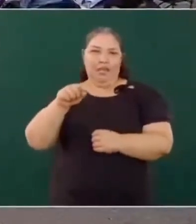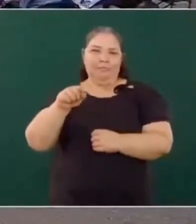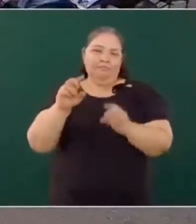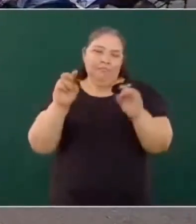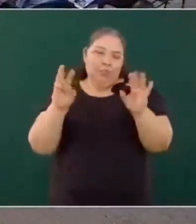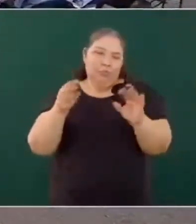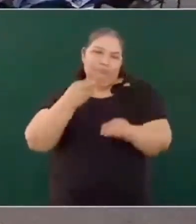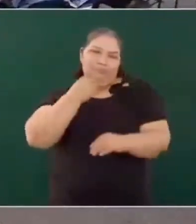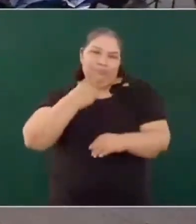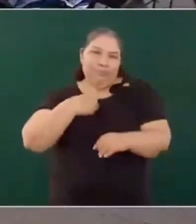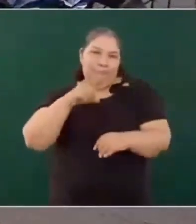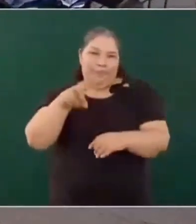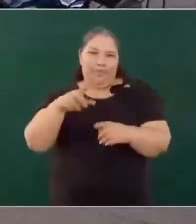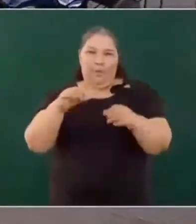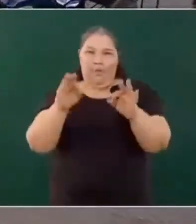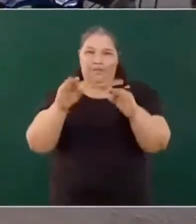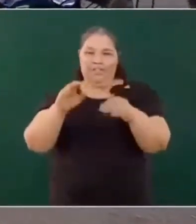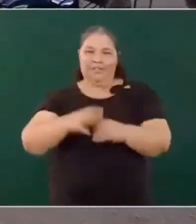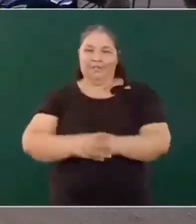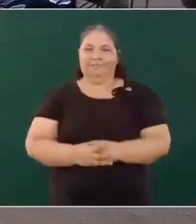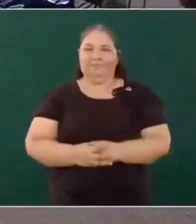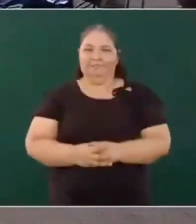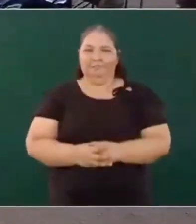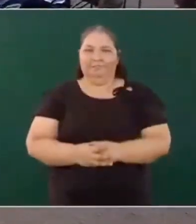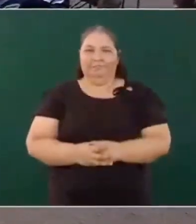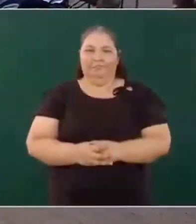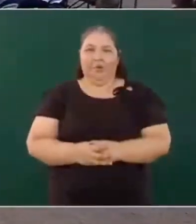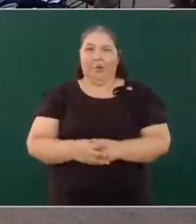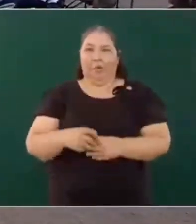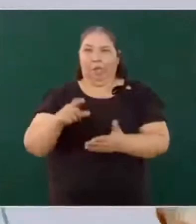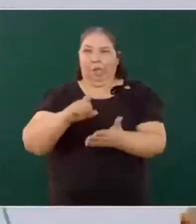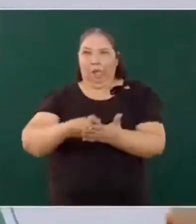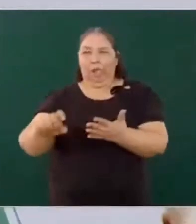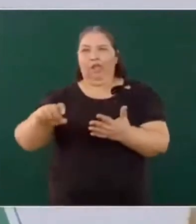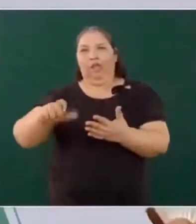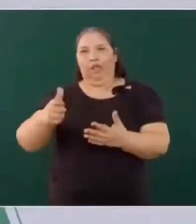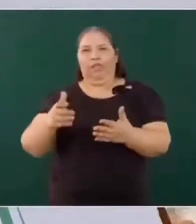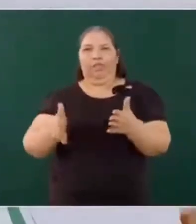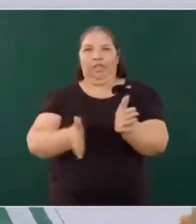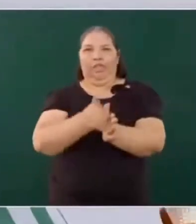bueno, ya, para no gastar en otras